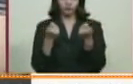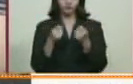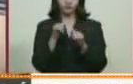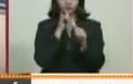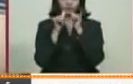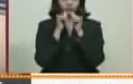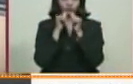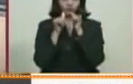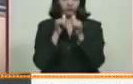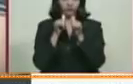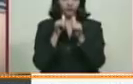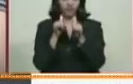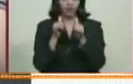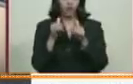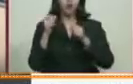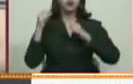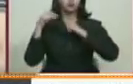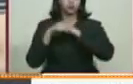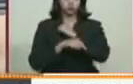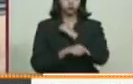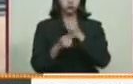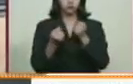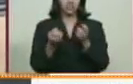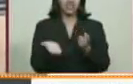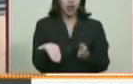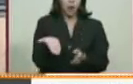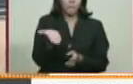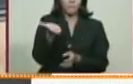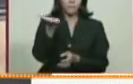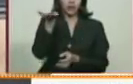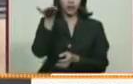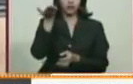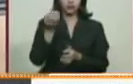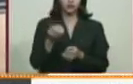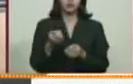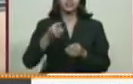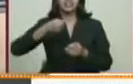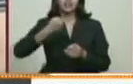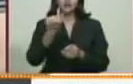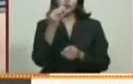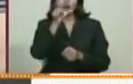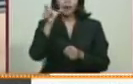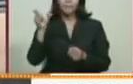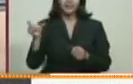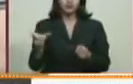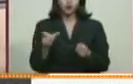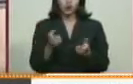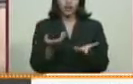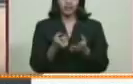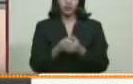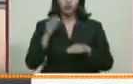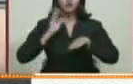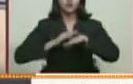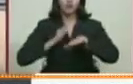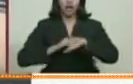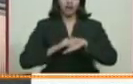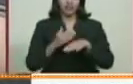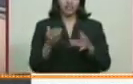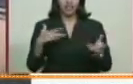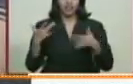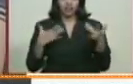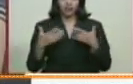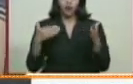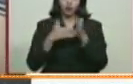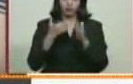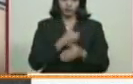a abundar en detalles, incluso el aumento ya del número de implicados en este hecho abominable, porque